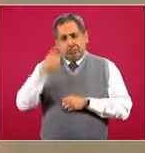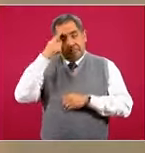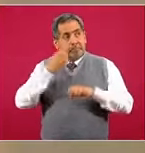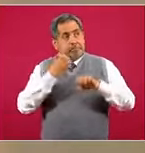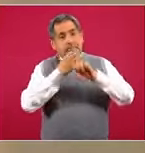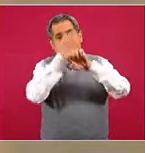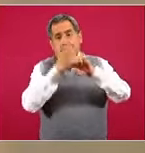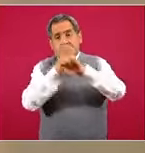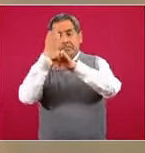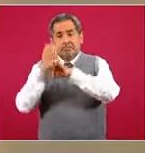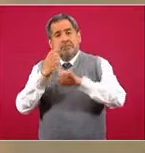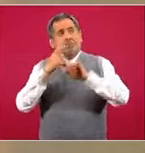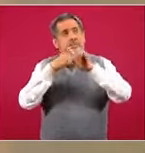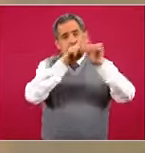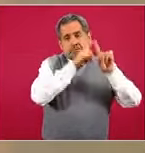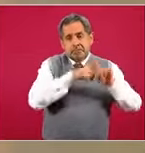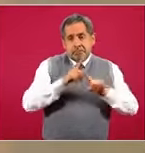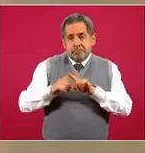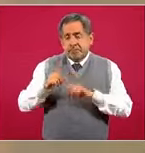estado hubiera una